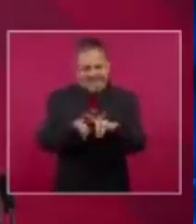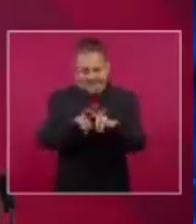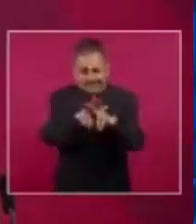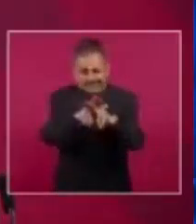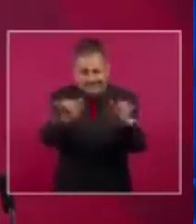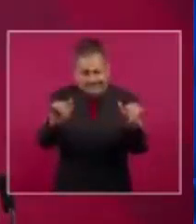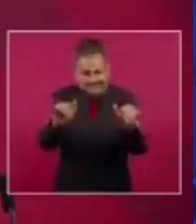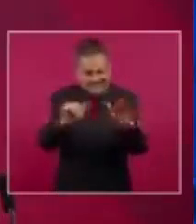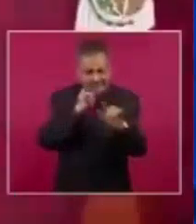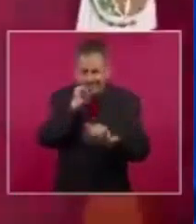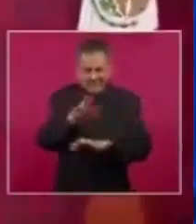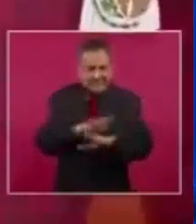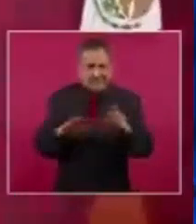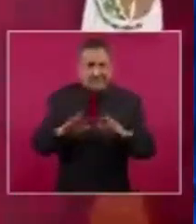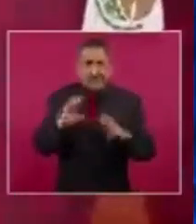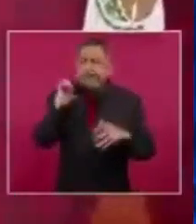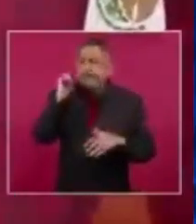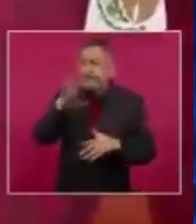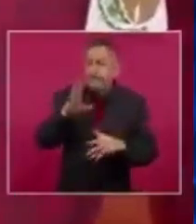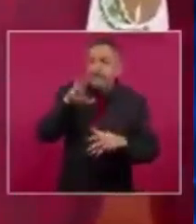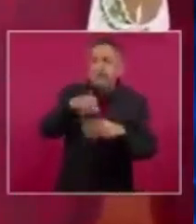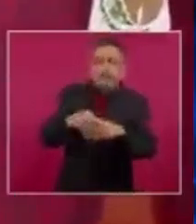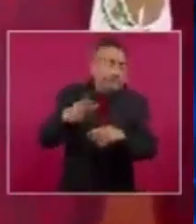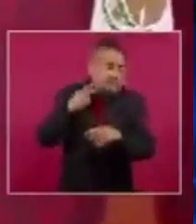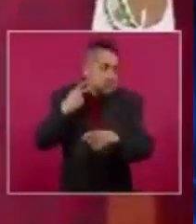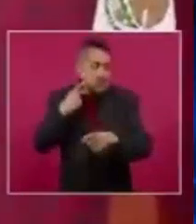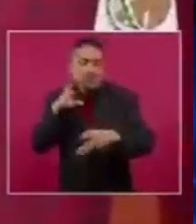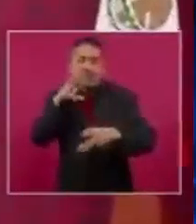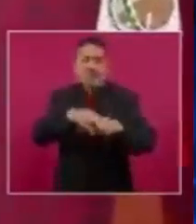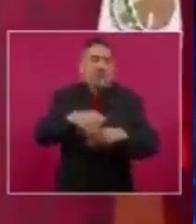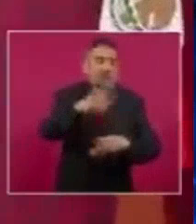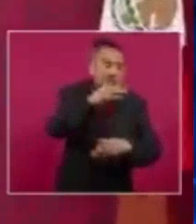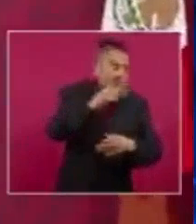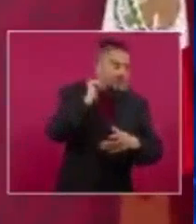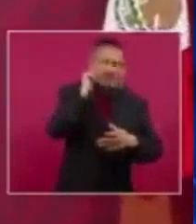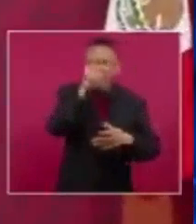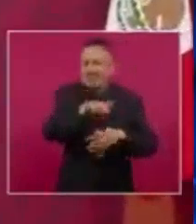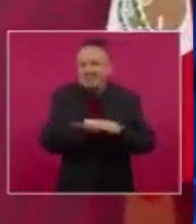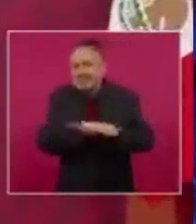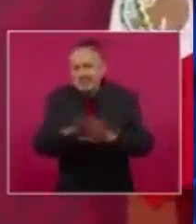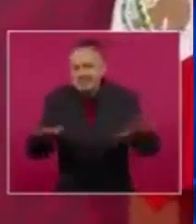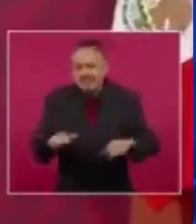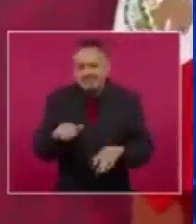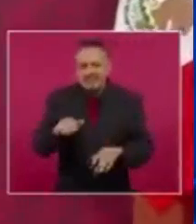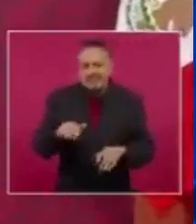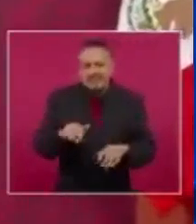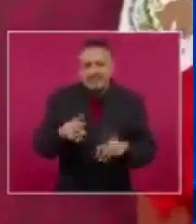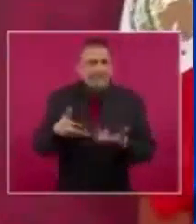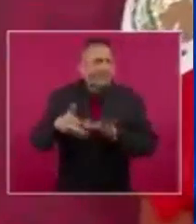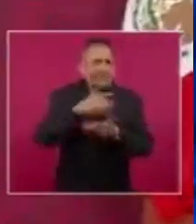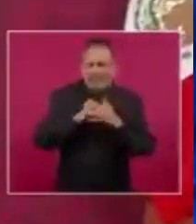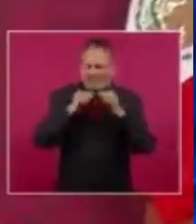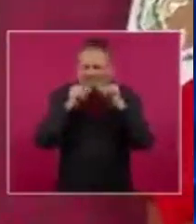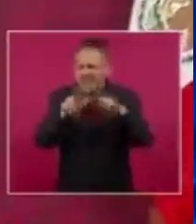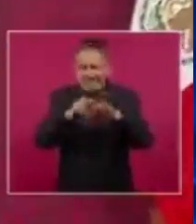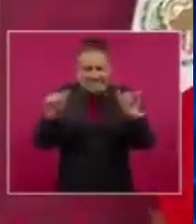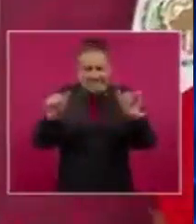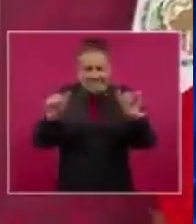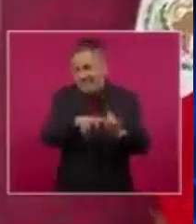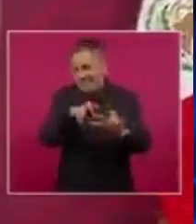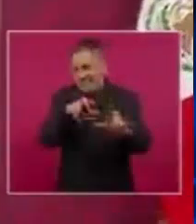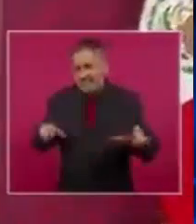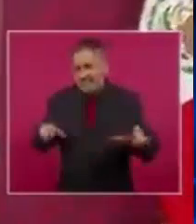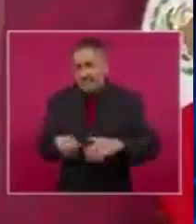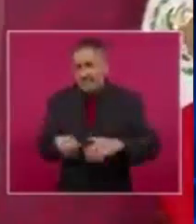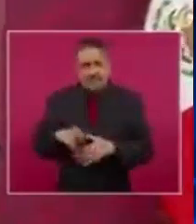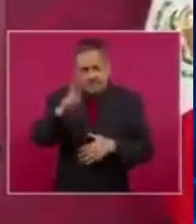actividad pública, política, ni siquiera social. El otro día que